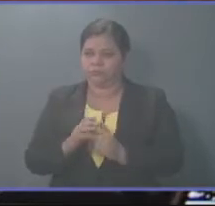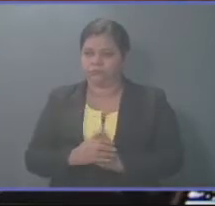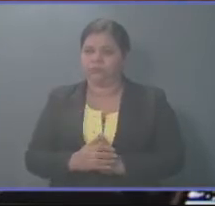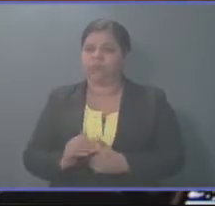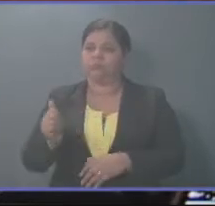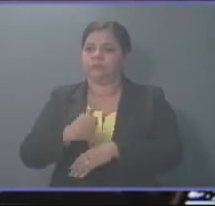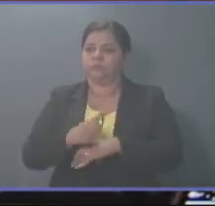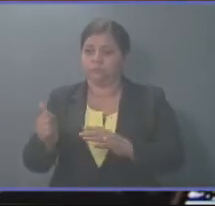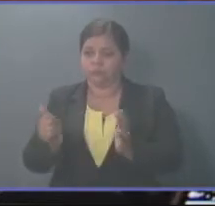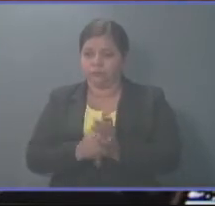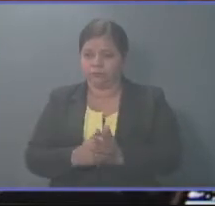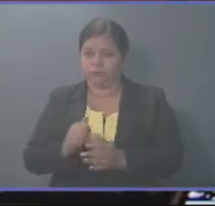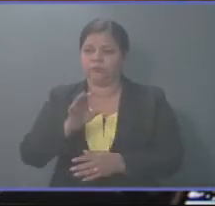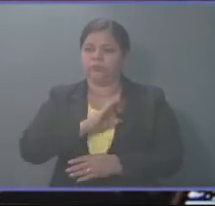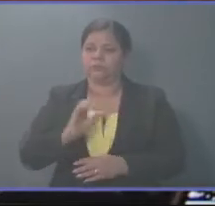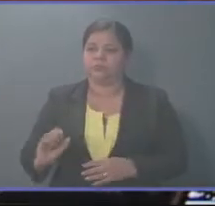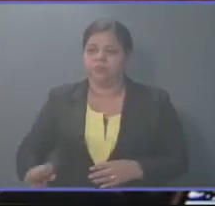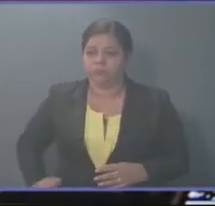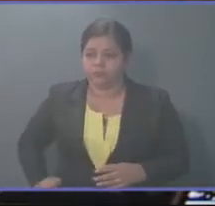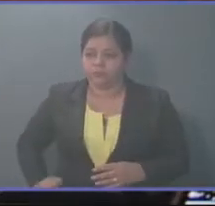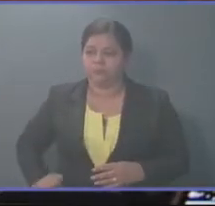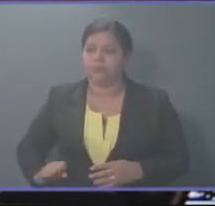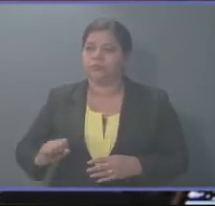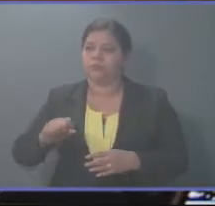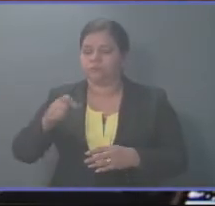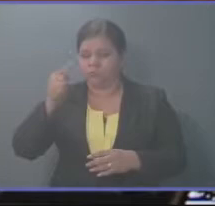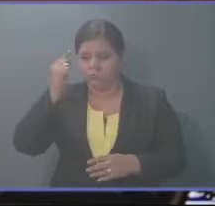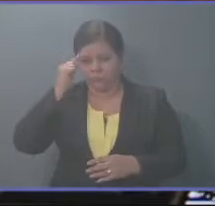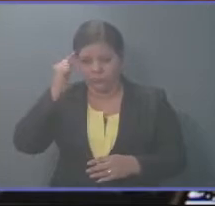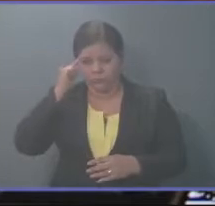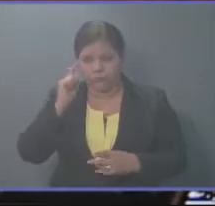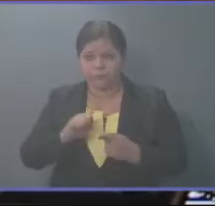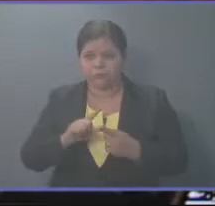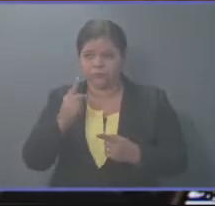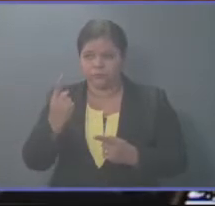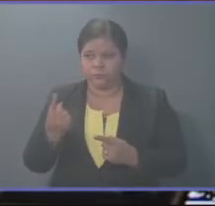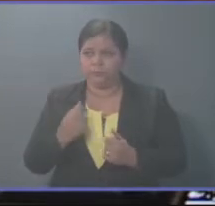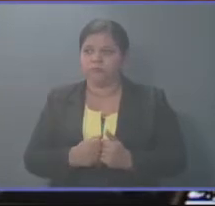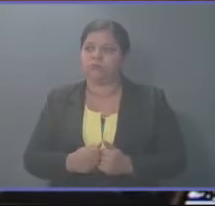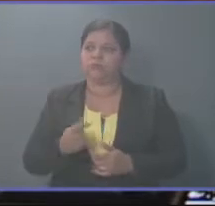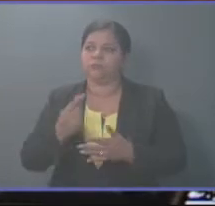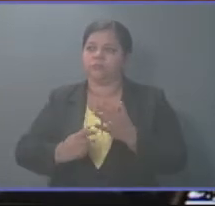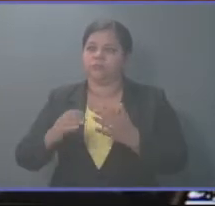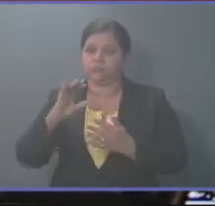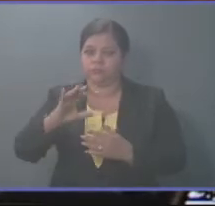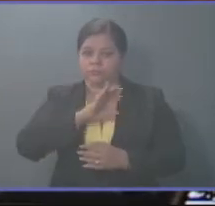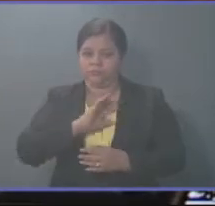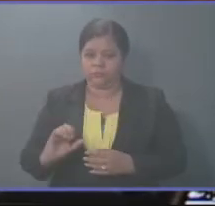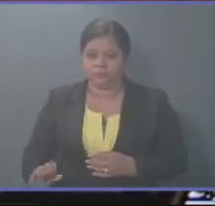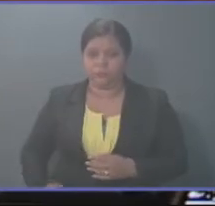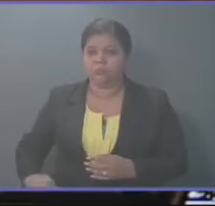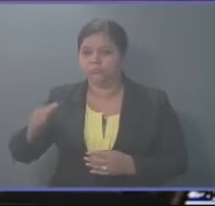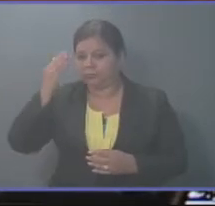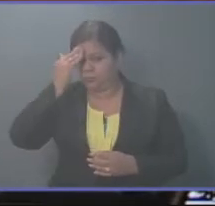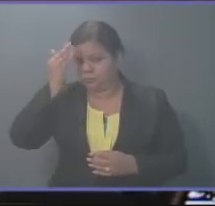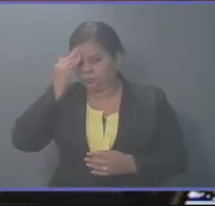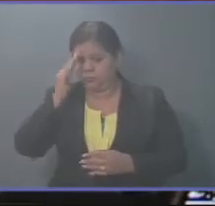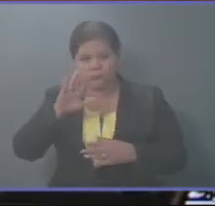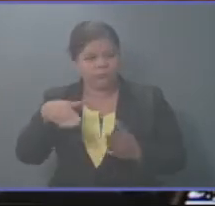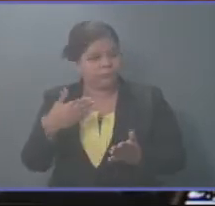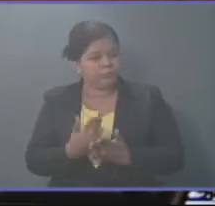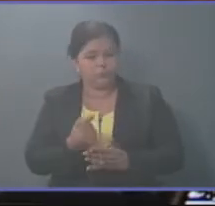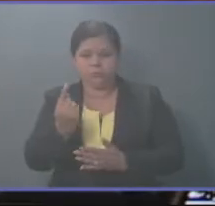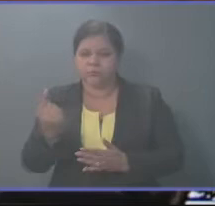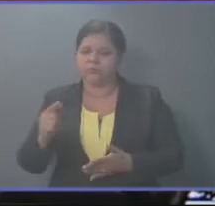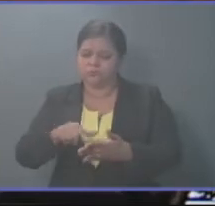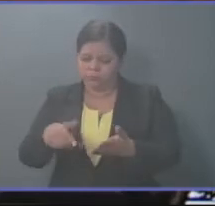Asamblea Legislativa de la República de El Salvador, considerando, primero, que la Constitución de la República reconoce que toda persona tiene